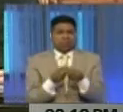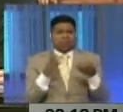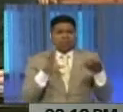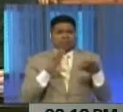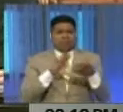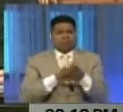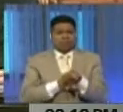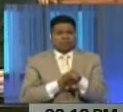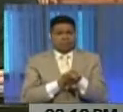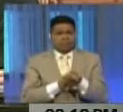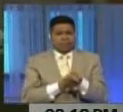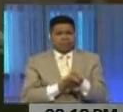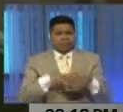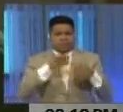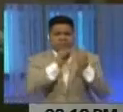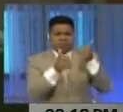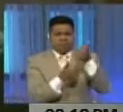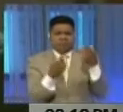vicepresidente de la economía,